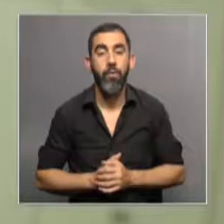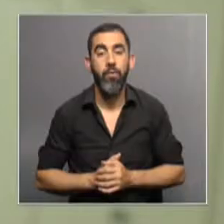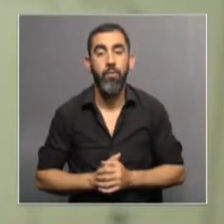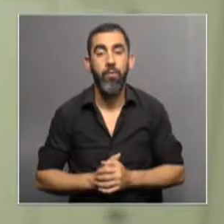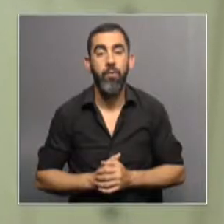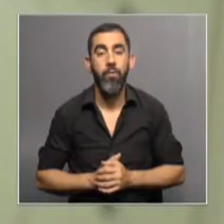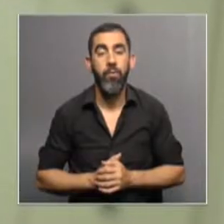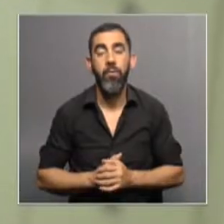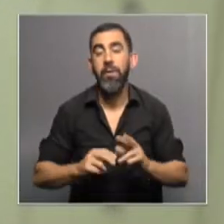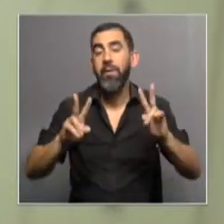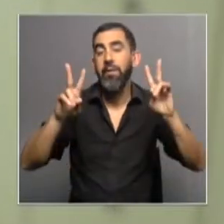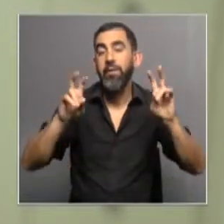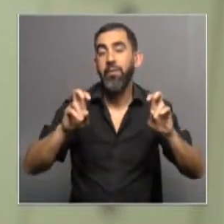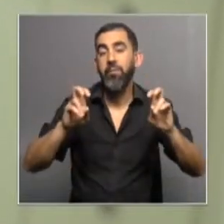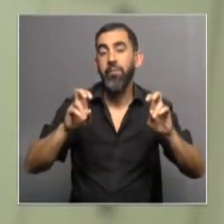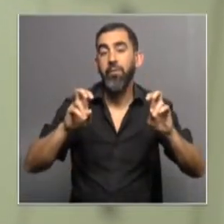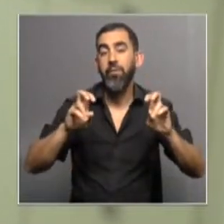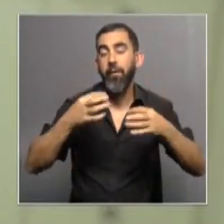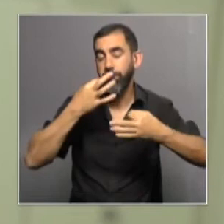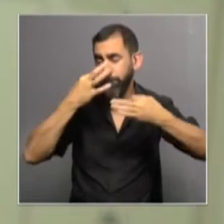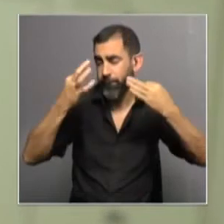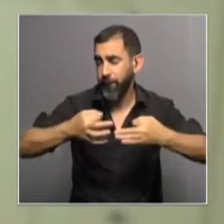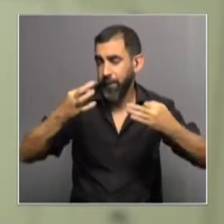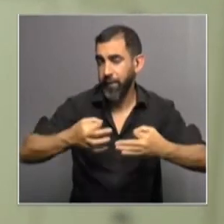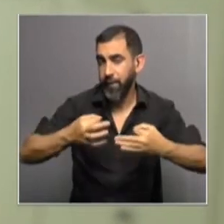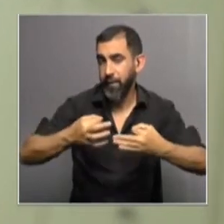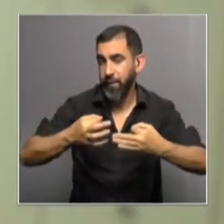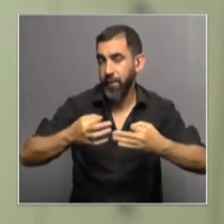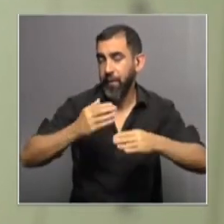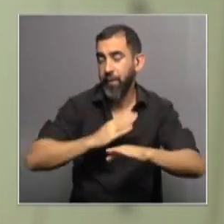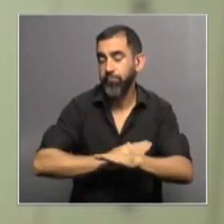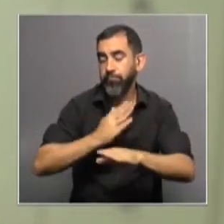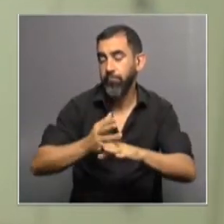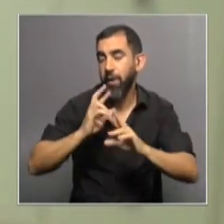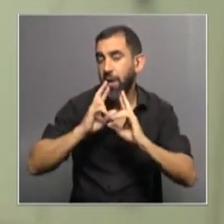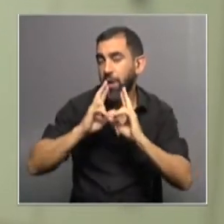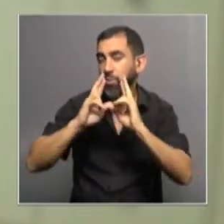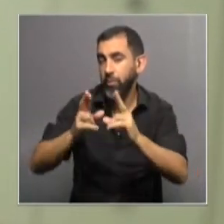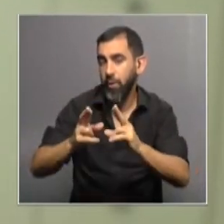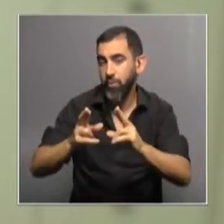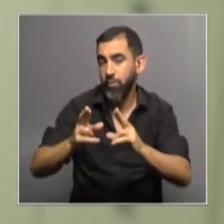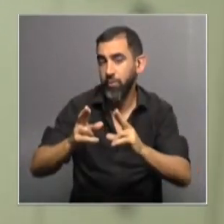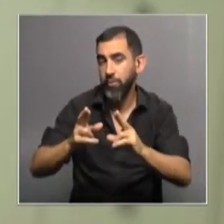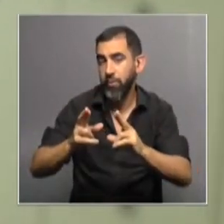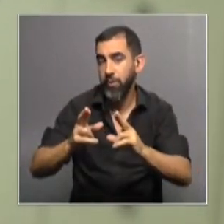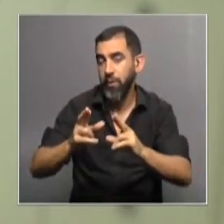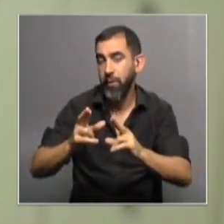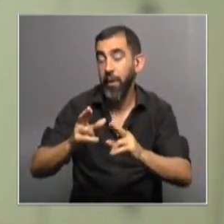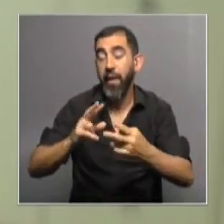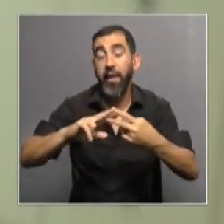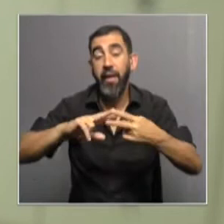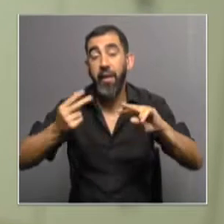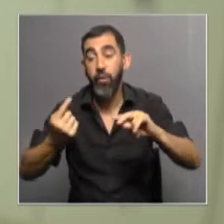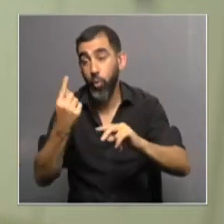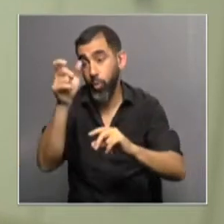respecto a lo que es la fidelidad de las conclusiones que nosotros sacamos el perfil genético de una